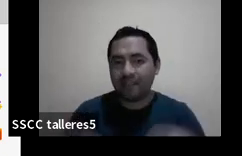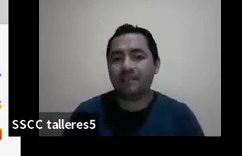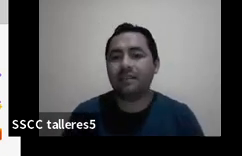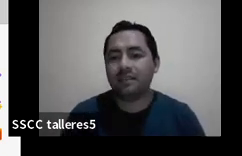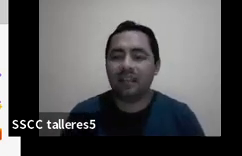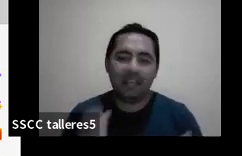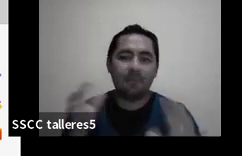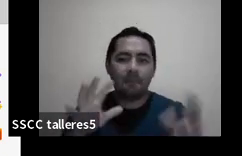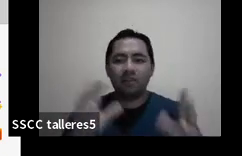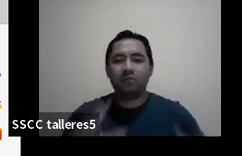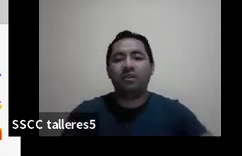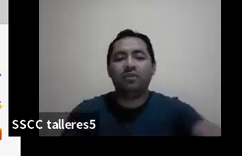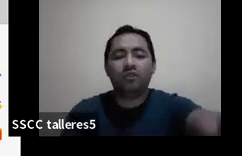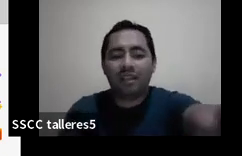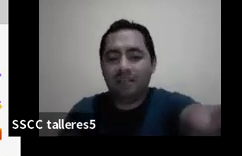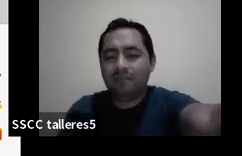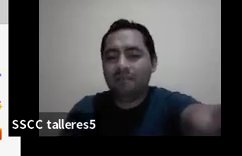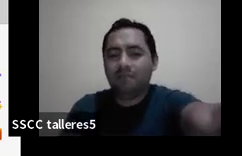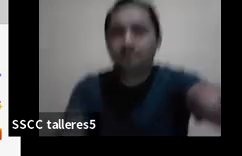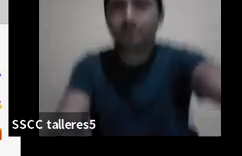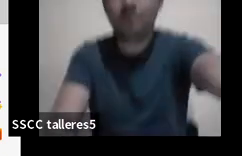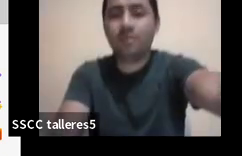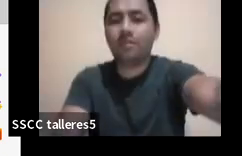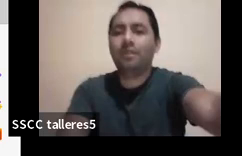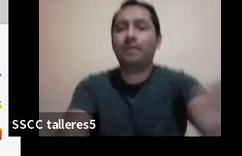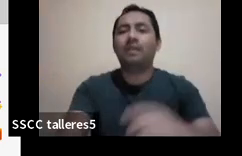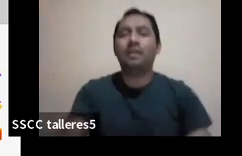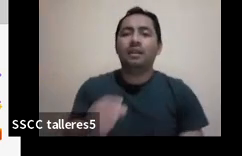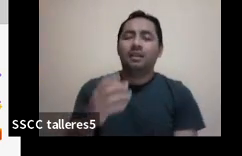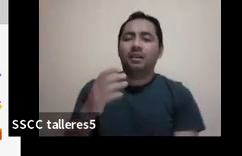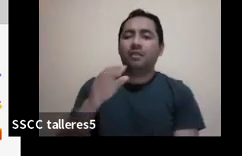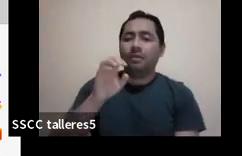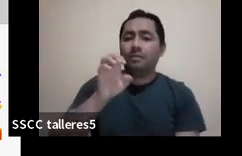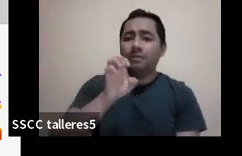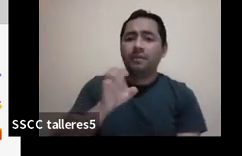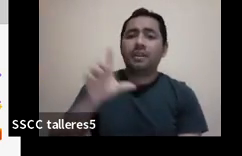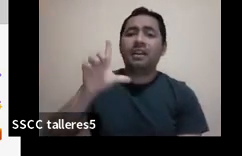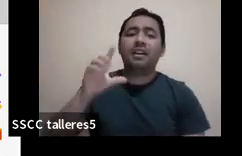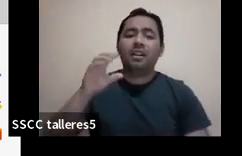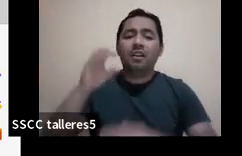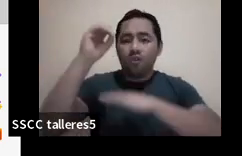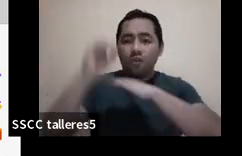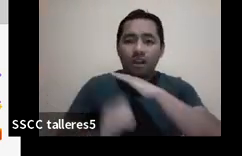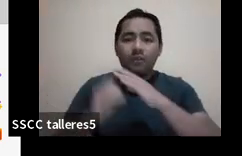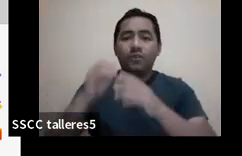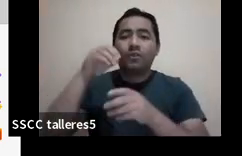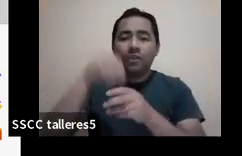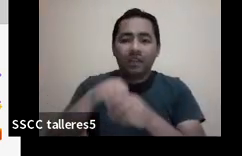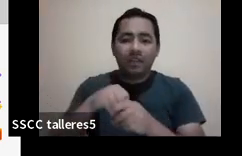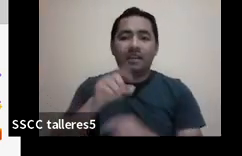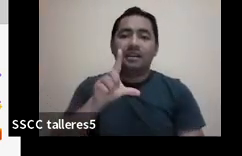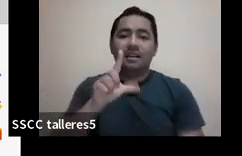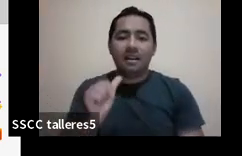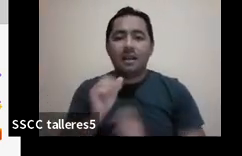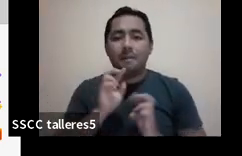esta frase sería más o menos así. O sea, no sería algo así, ¿no? El